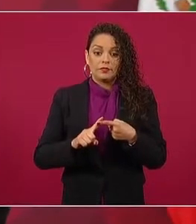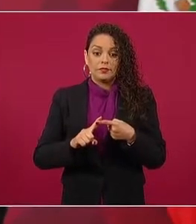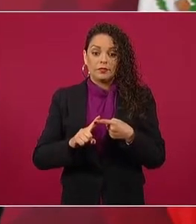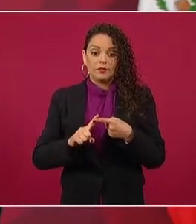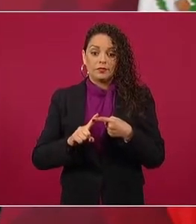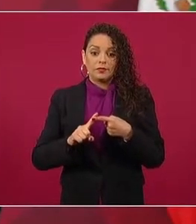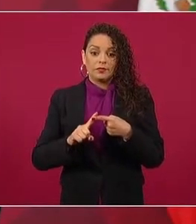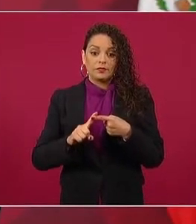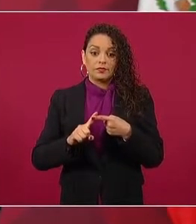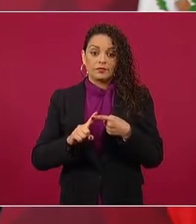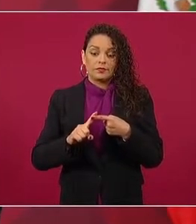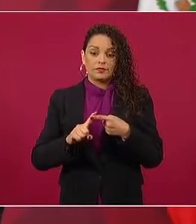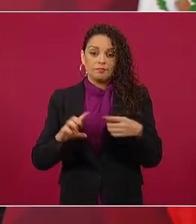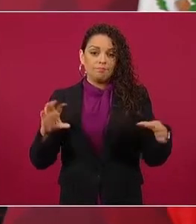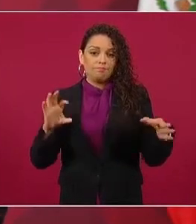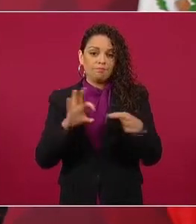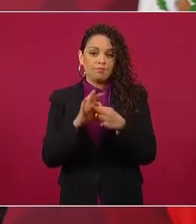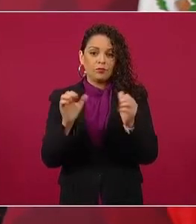y Iberdrola.